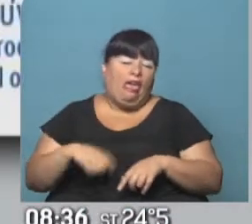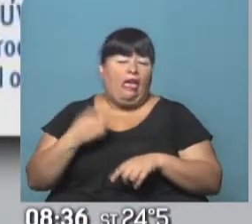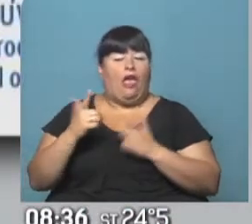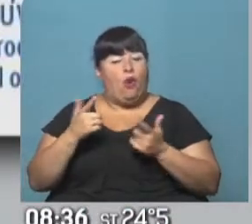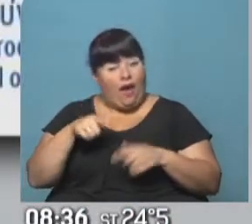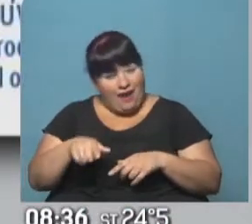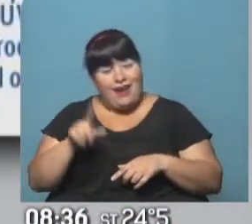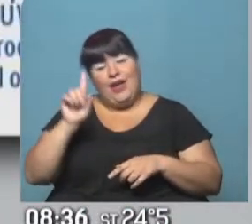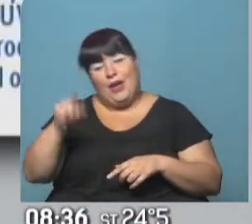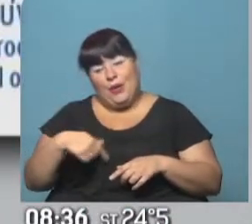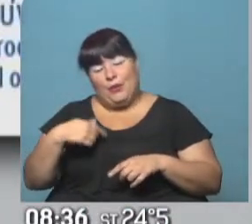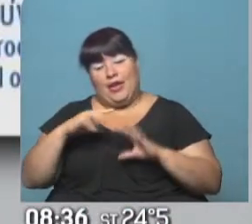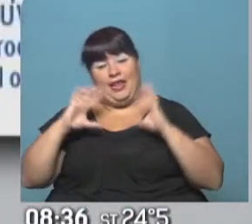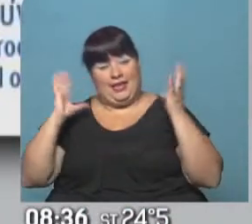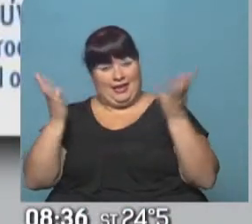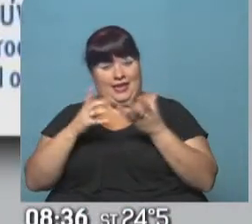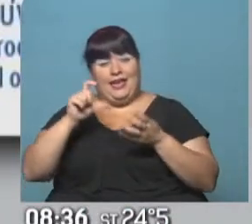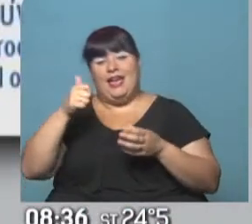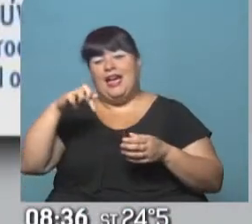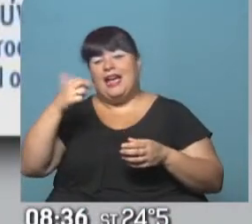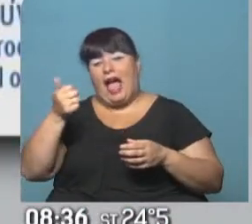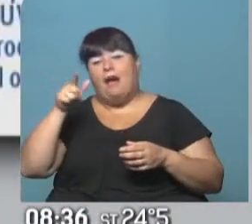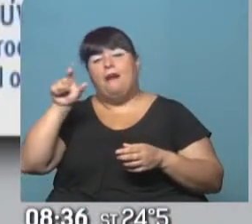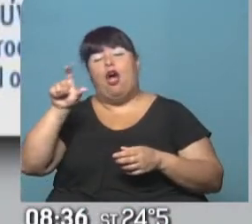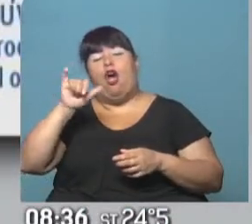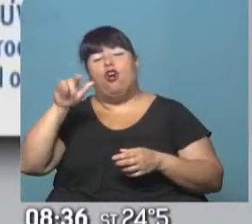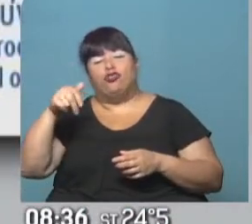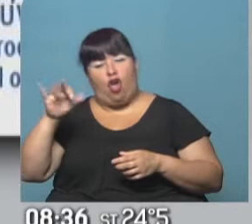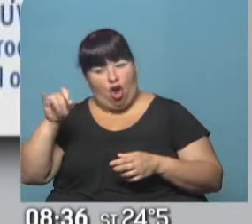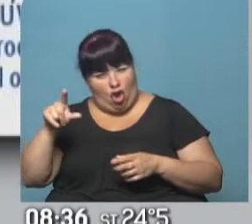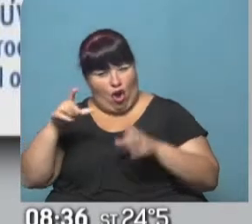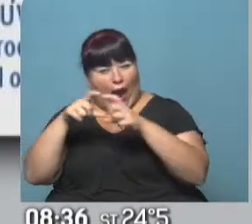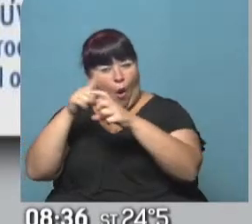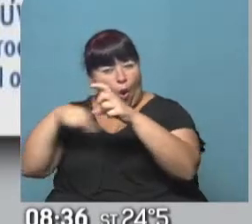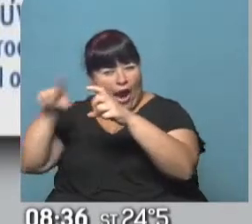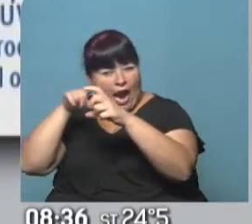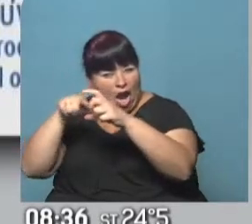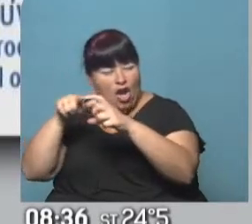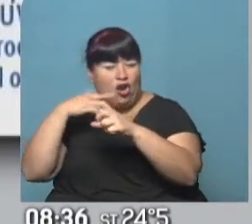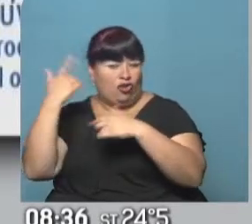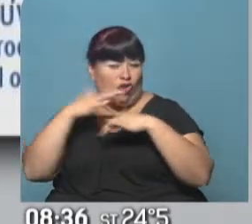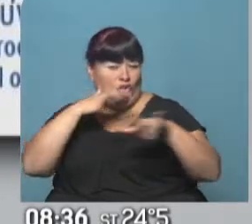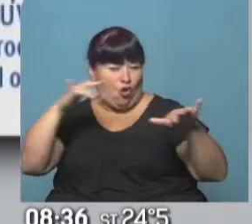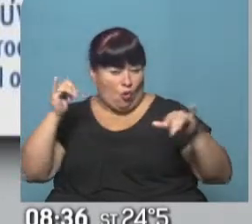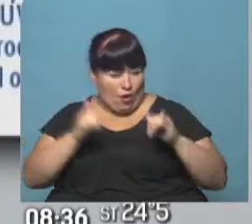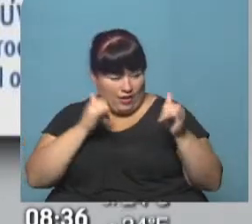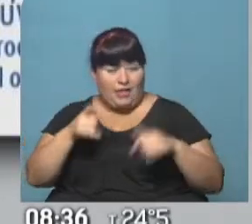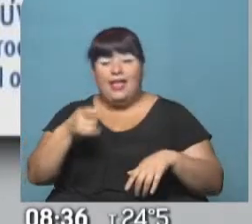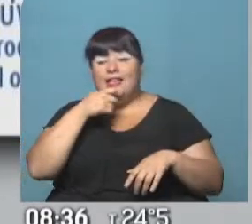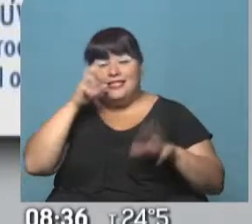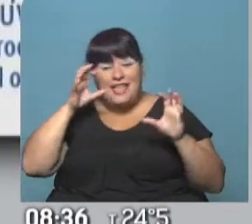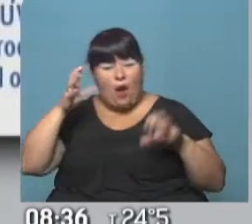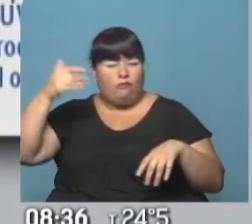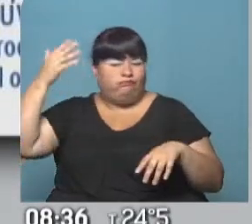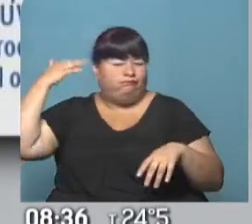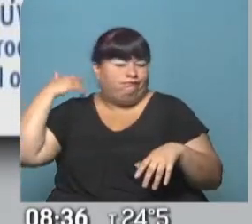provoca a nivel atmosférico la capa de ozono, ¿no? El agujero ese de ozono del que hablan. Si ustedes recuerdan,